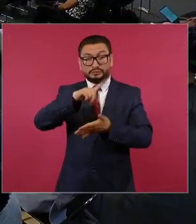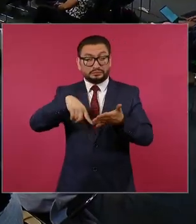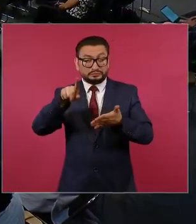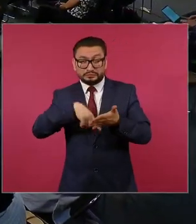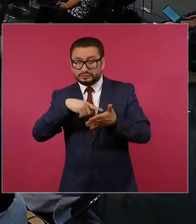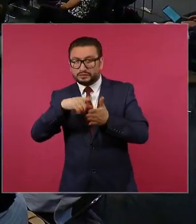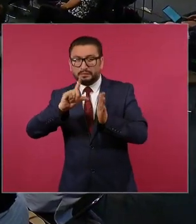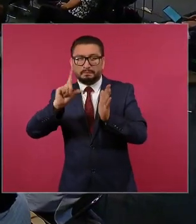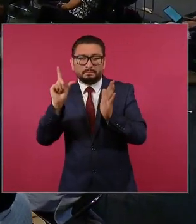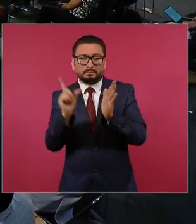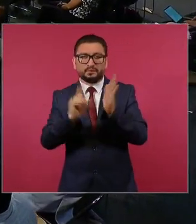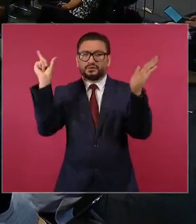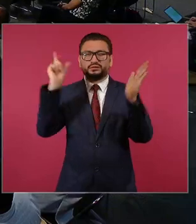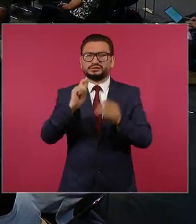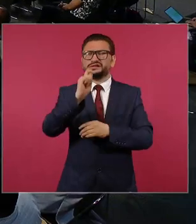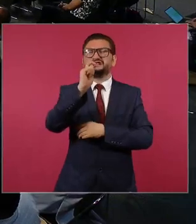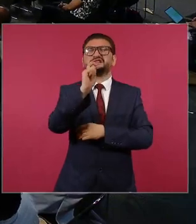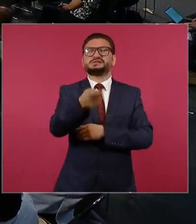es que en la democracia